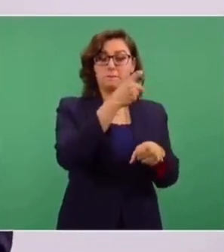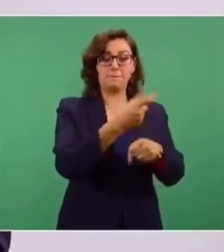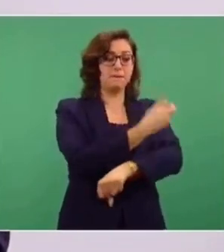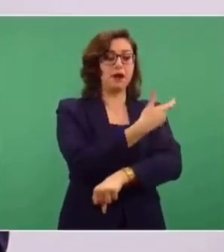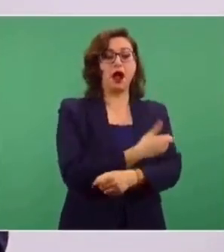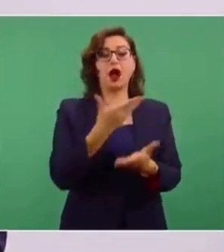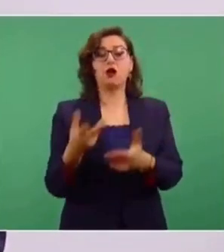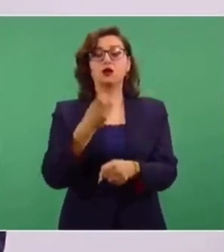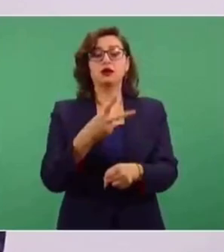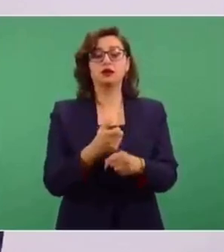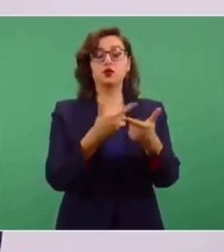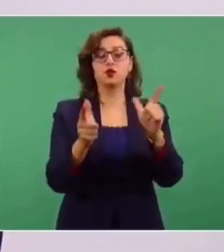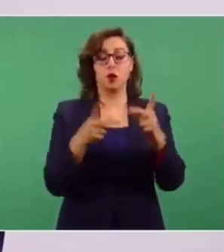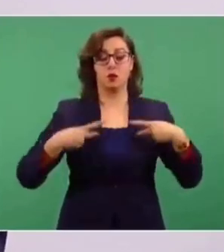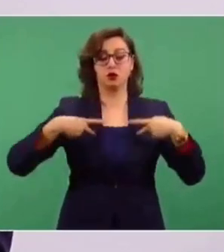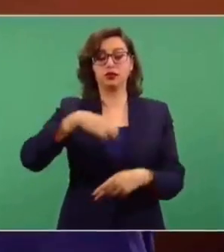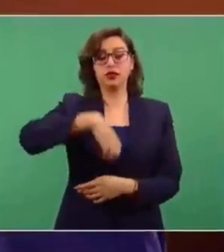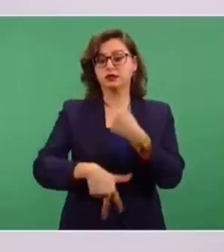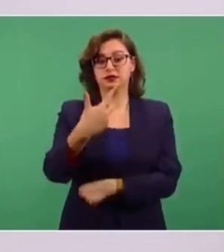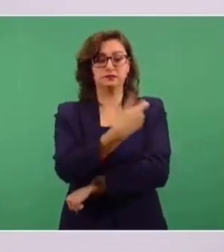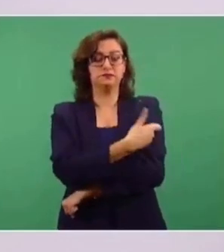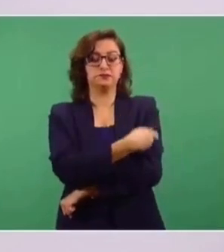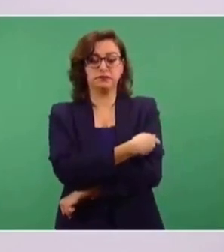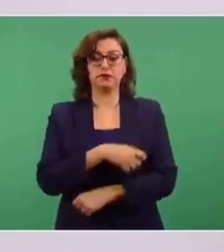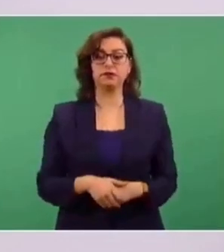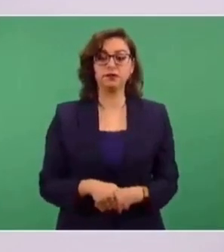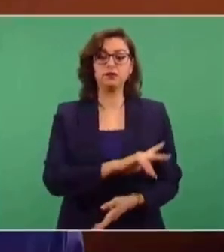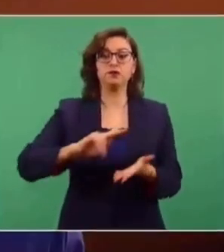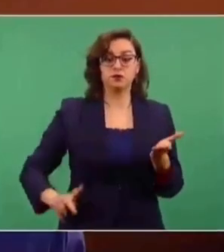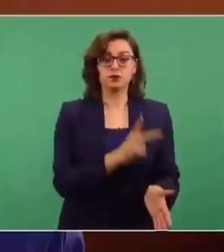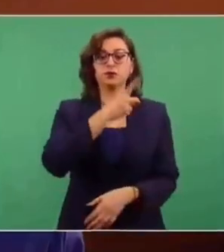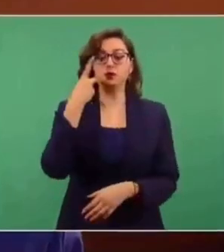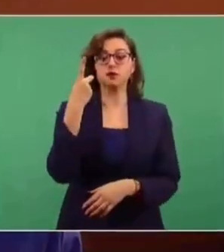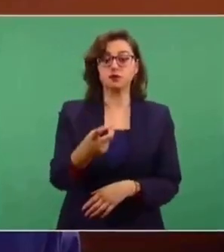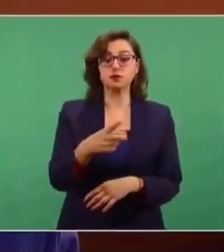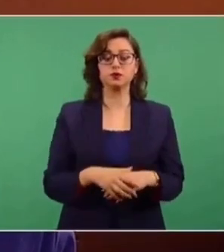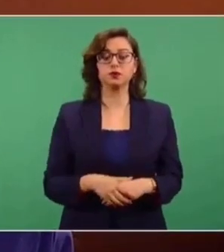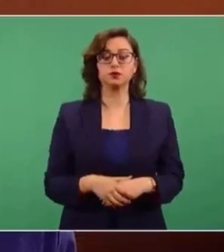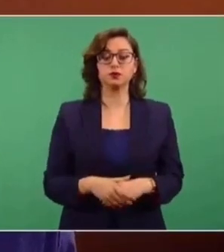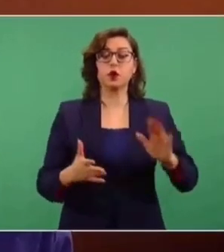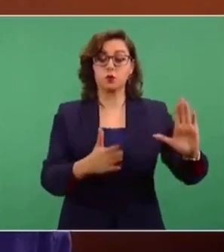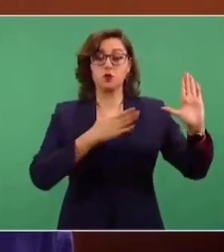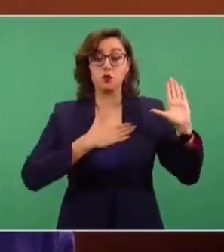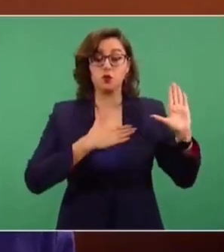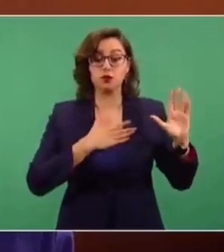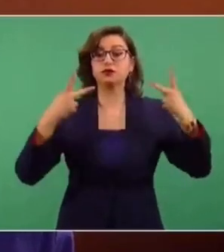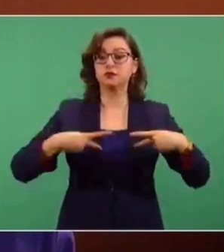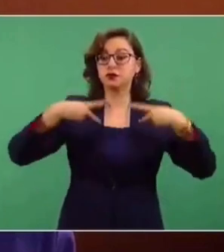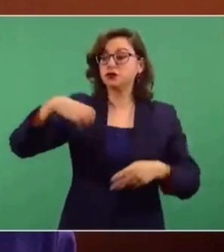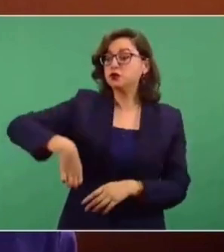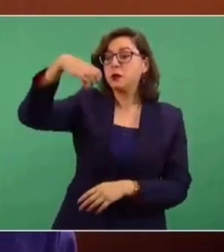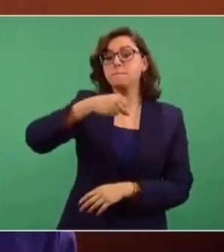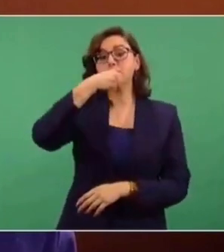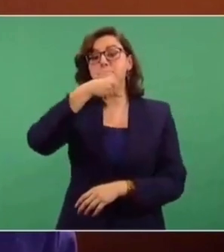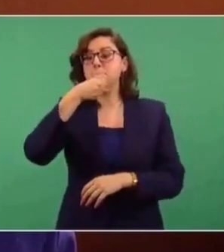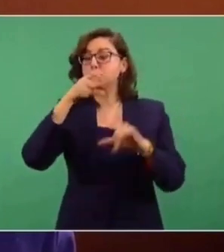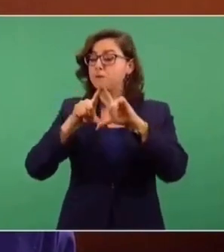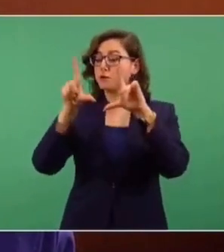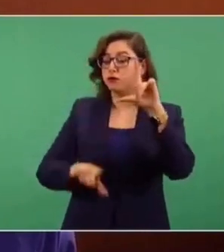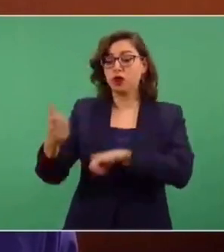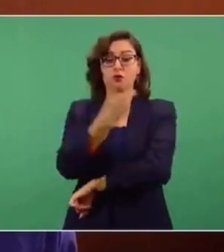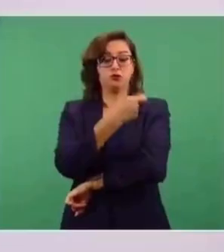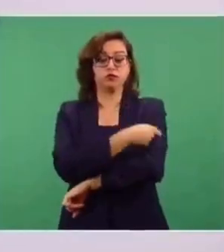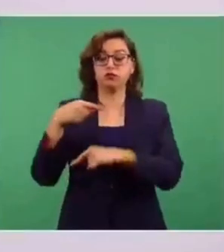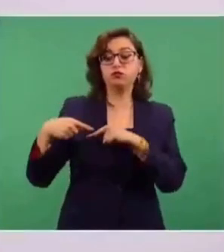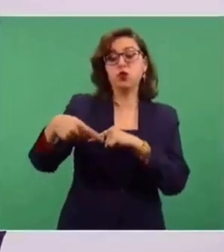de 60 años de todo el país. Y reitero el compromiso de terminar de vacunar a todos los adultos mayores del país en